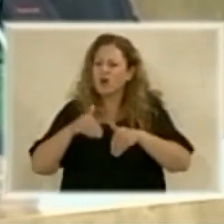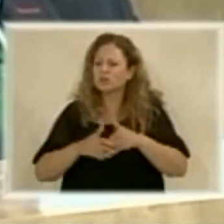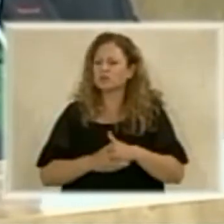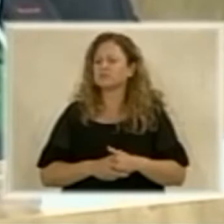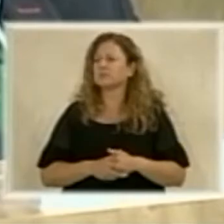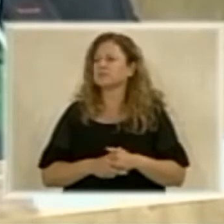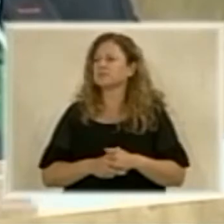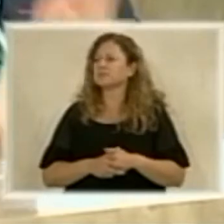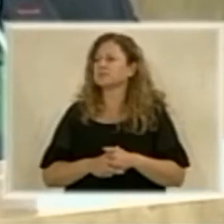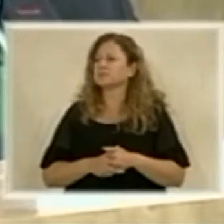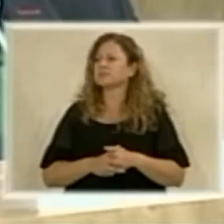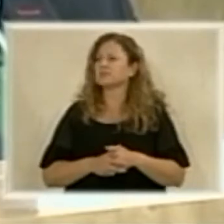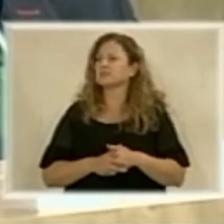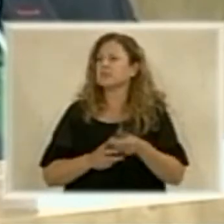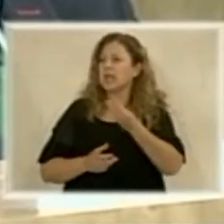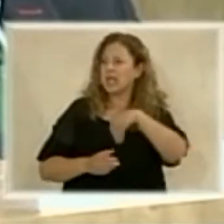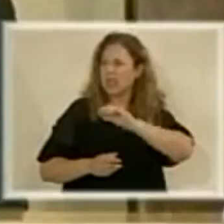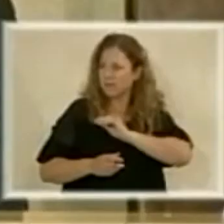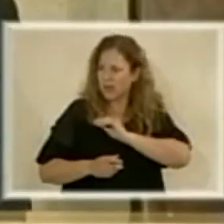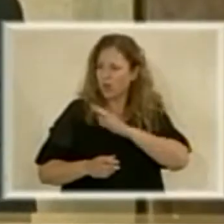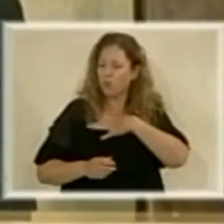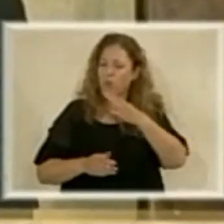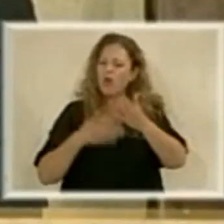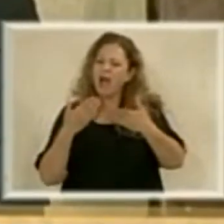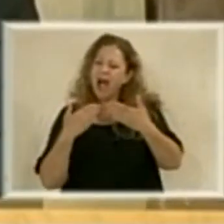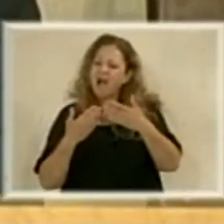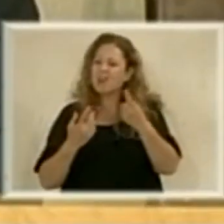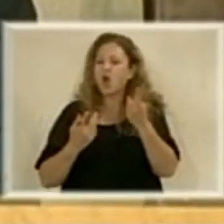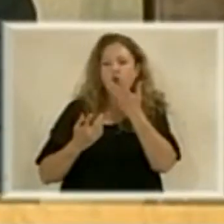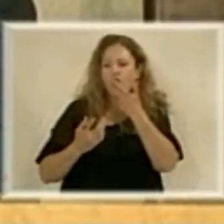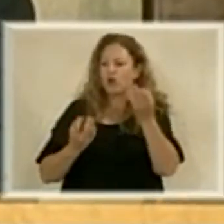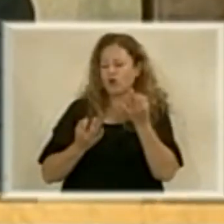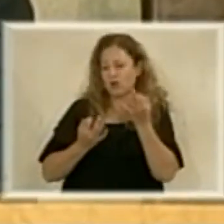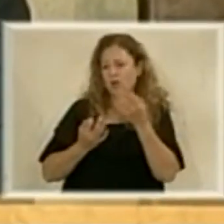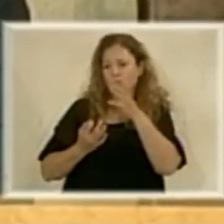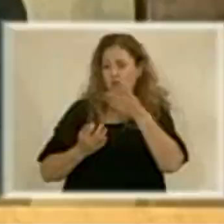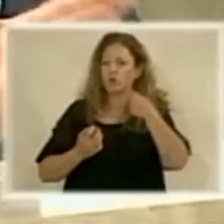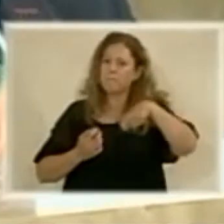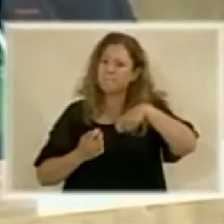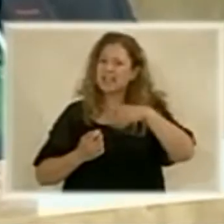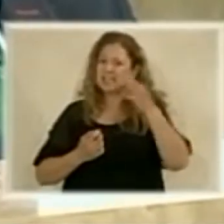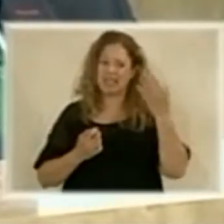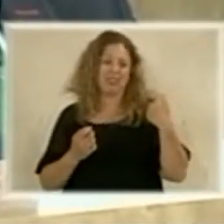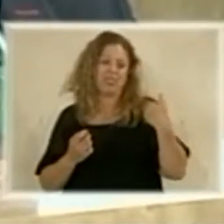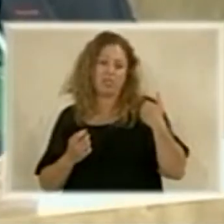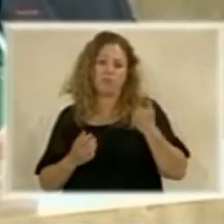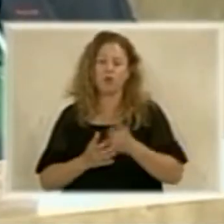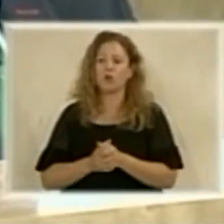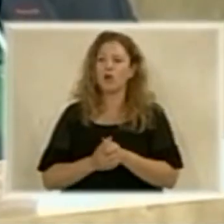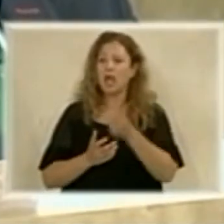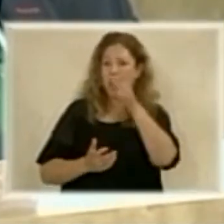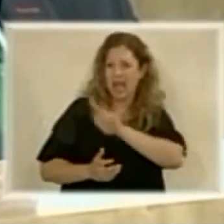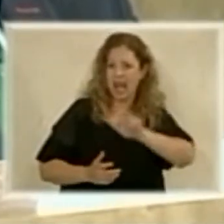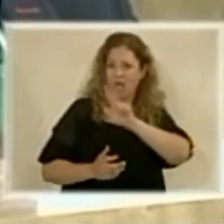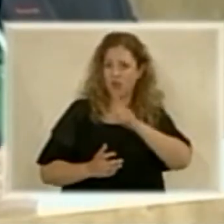que en toda España yo puedo hablar de lo que más conozco. Niños con cáncer. Yo he sido presidenta a nivel nacional hasta hace muy poco. Y les digo la